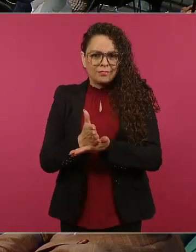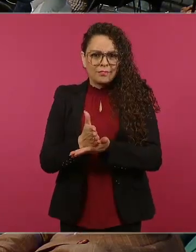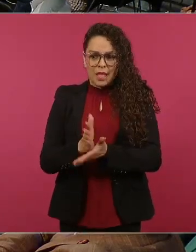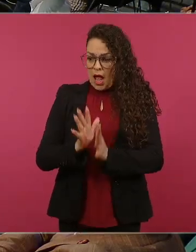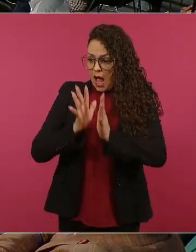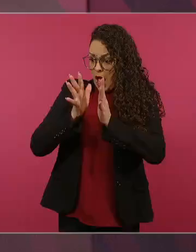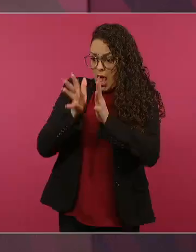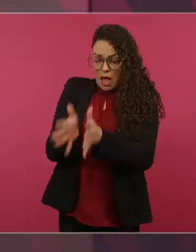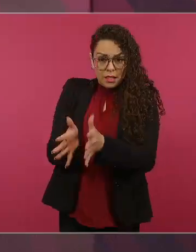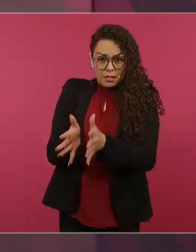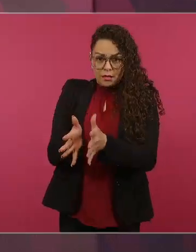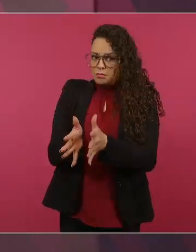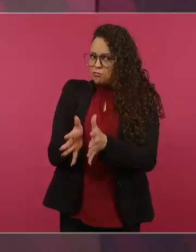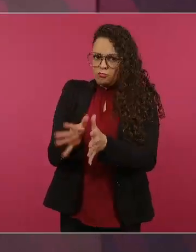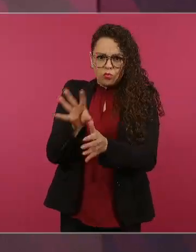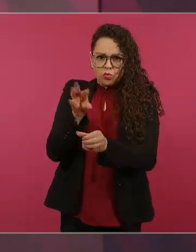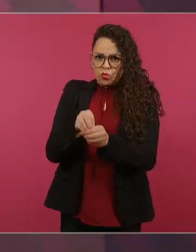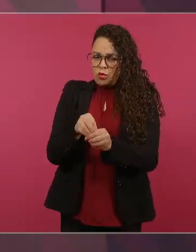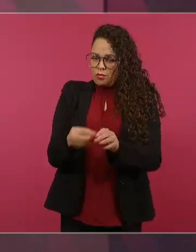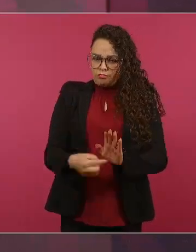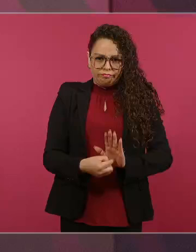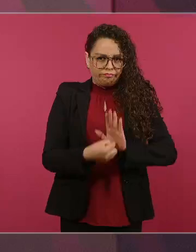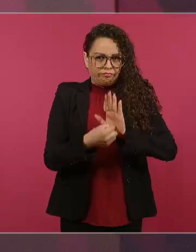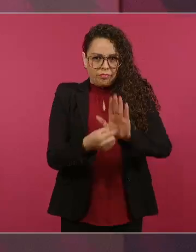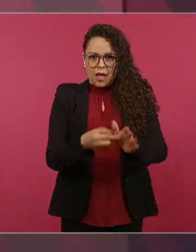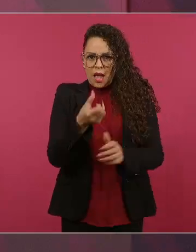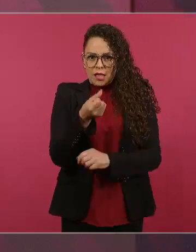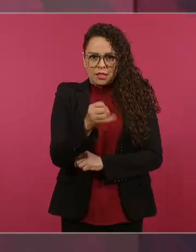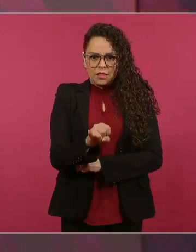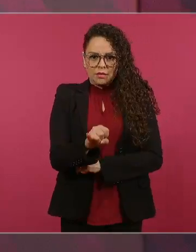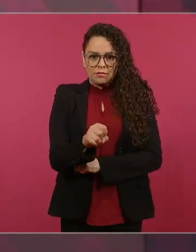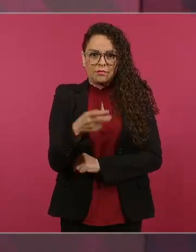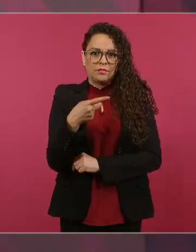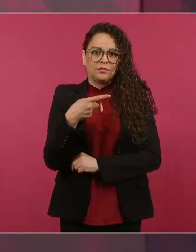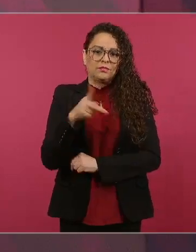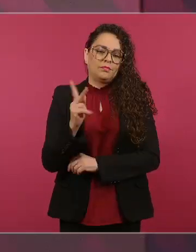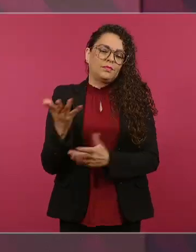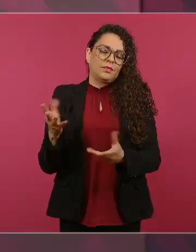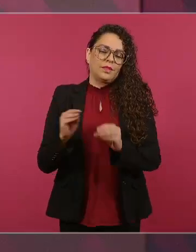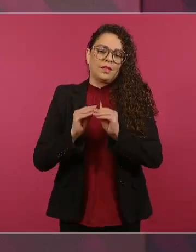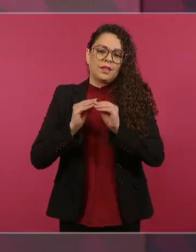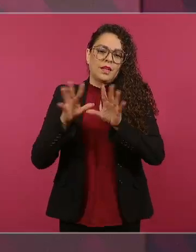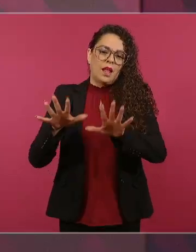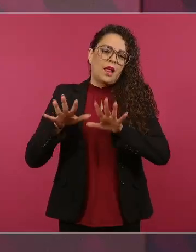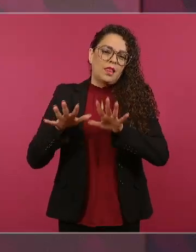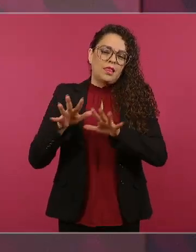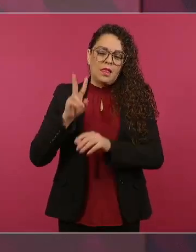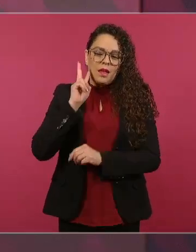Pues es evidente que lo armaron, que lo fabricaron.